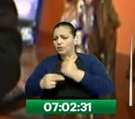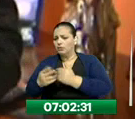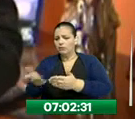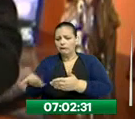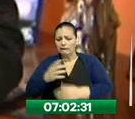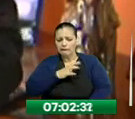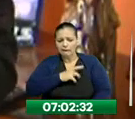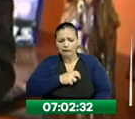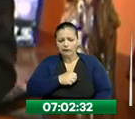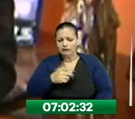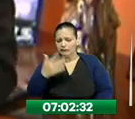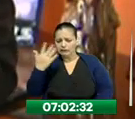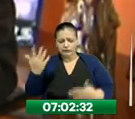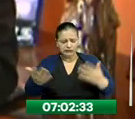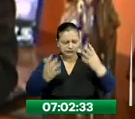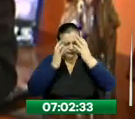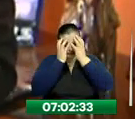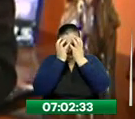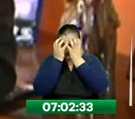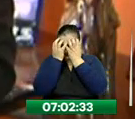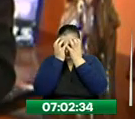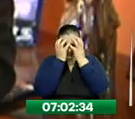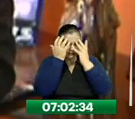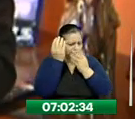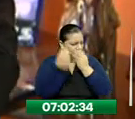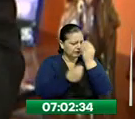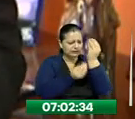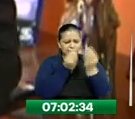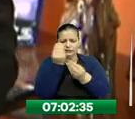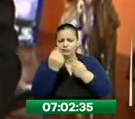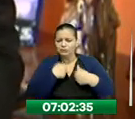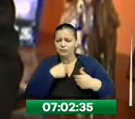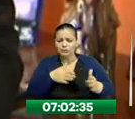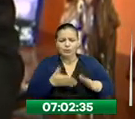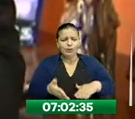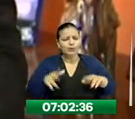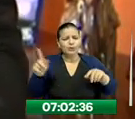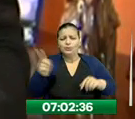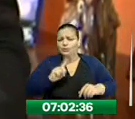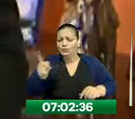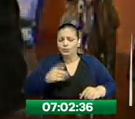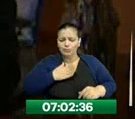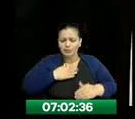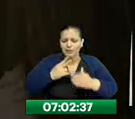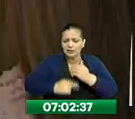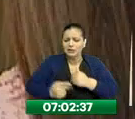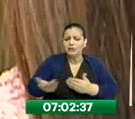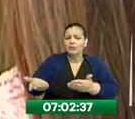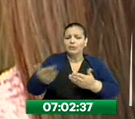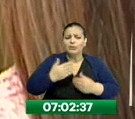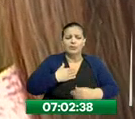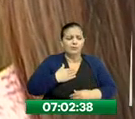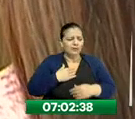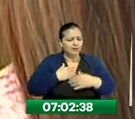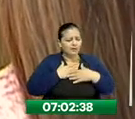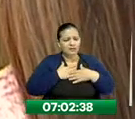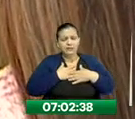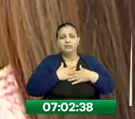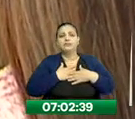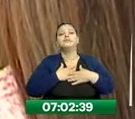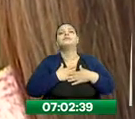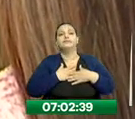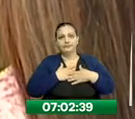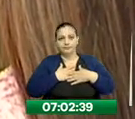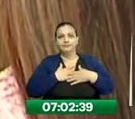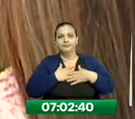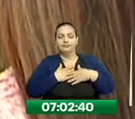en esa desesperación, yo decía, no puedo yo fallecer, no puedo yo dejar a mis hijos solos. Como experimentó en carne propia los